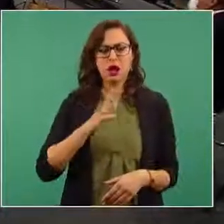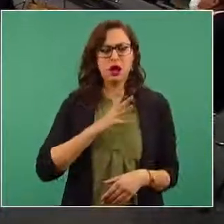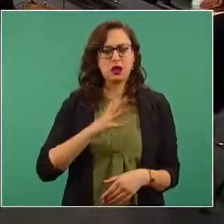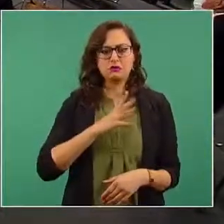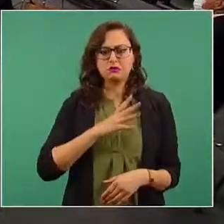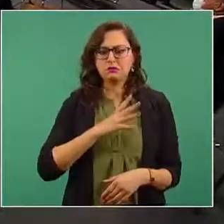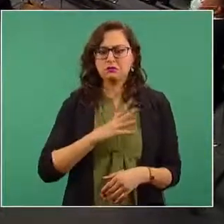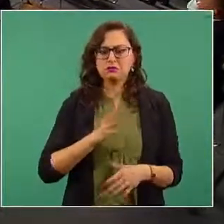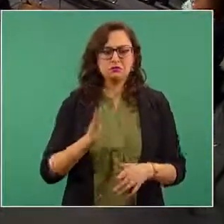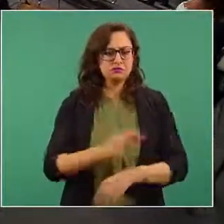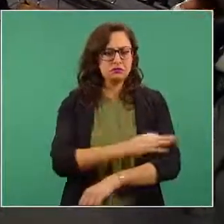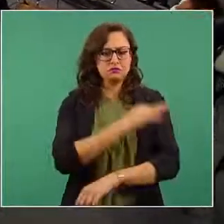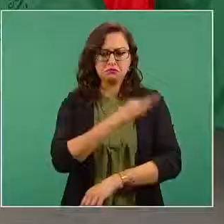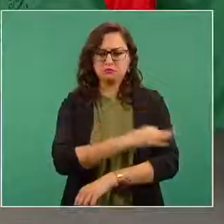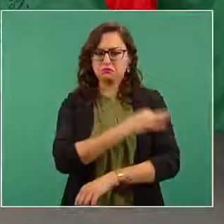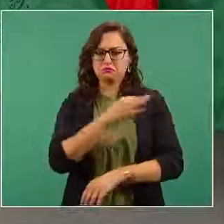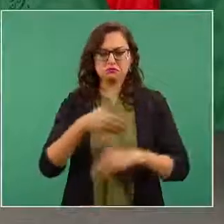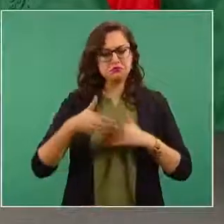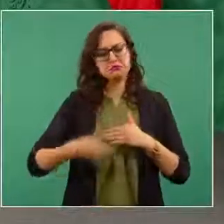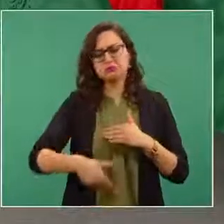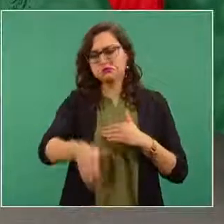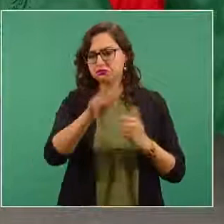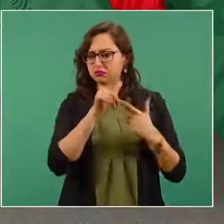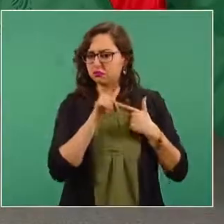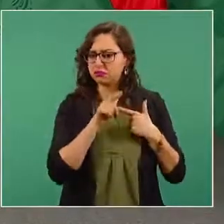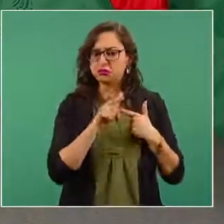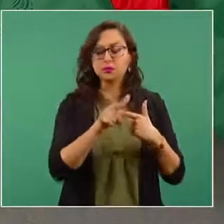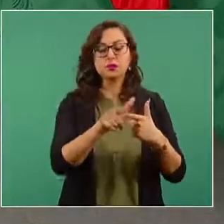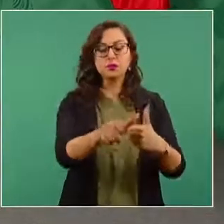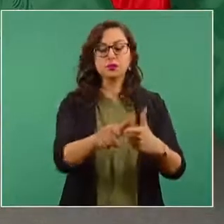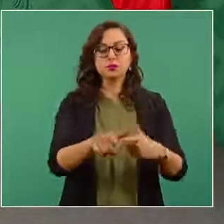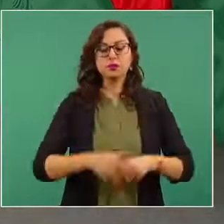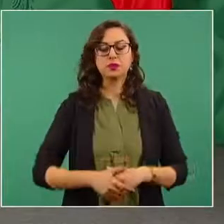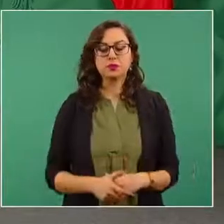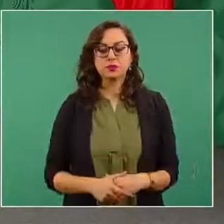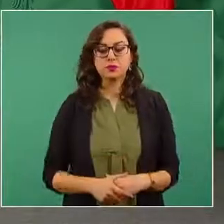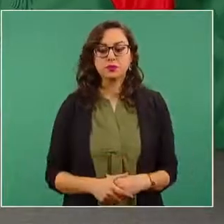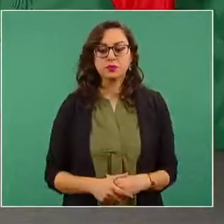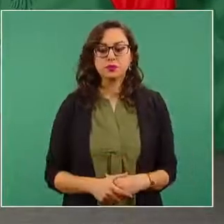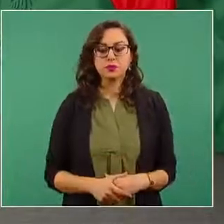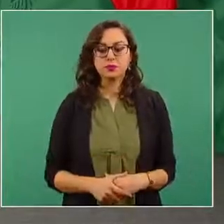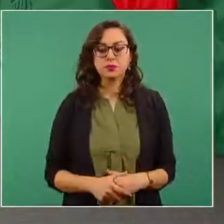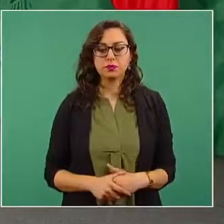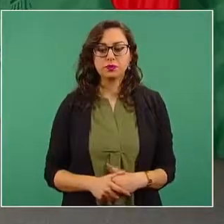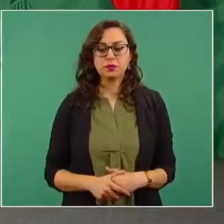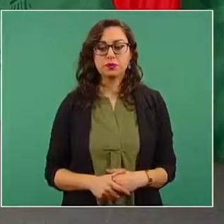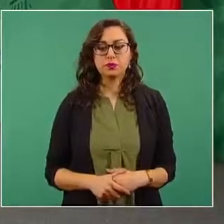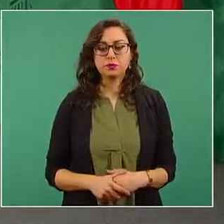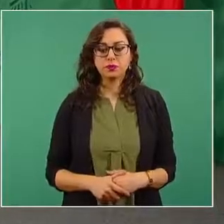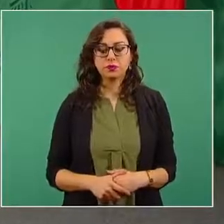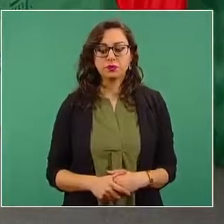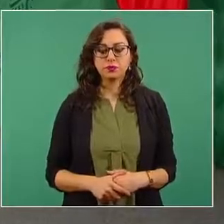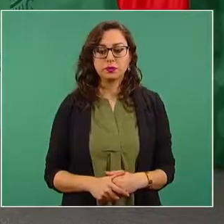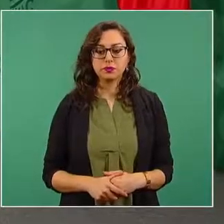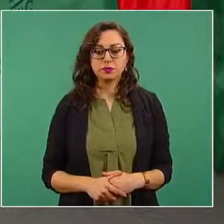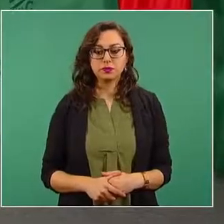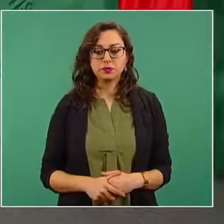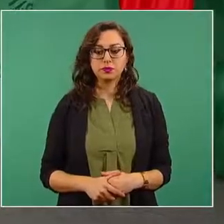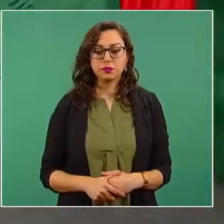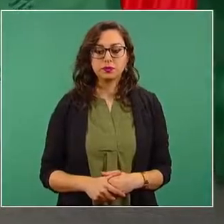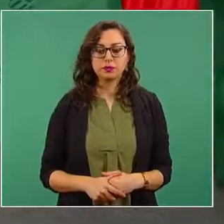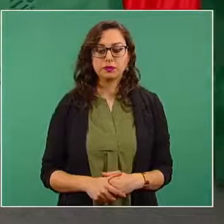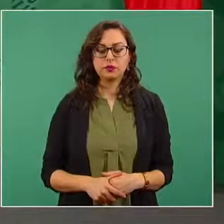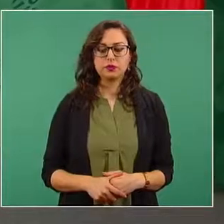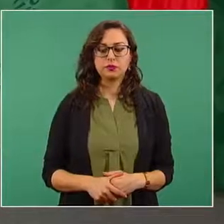detener el plan de vacunación. Ya tenemos compromisos,